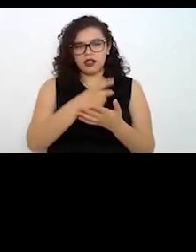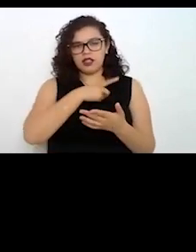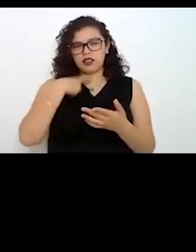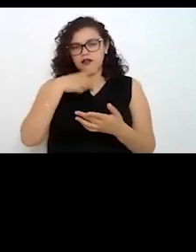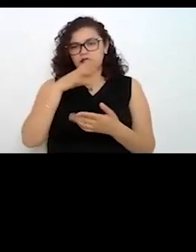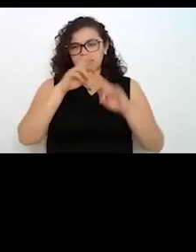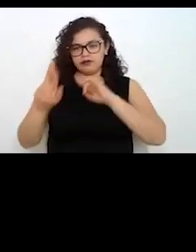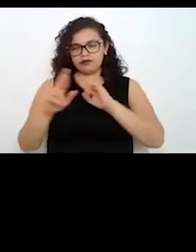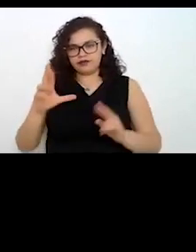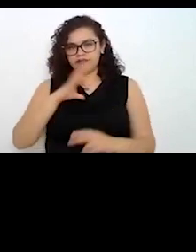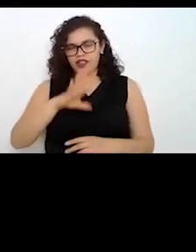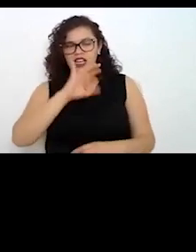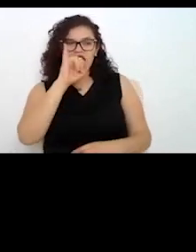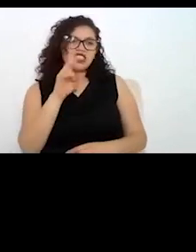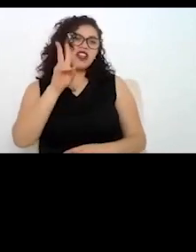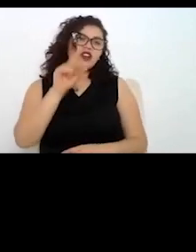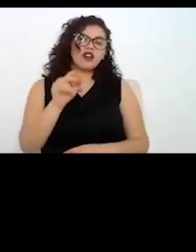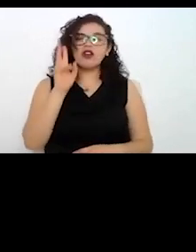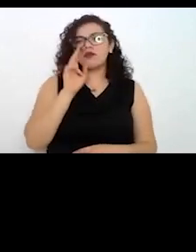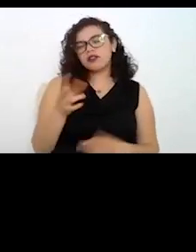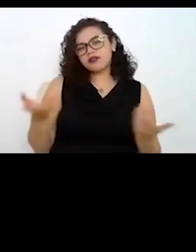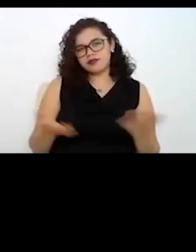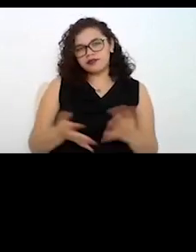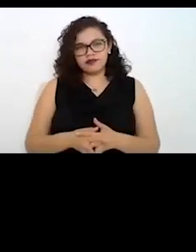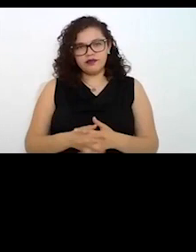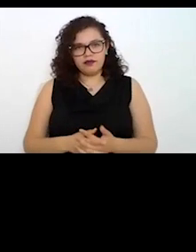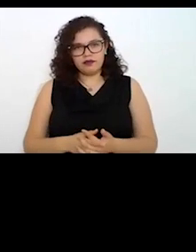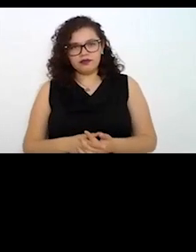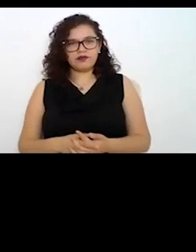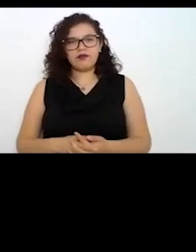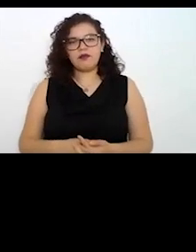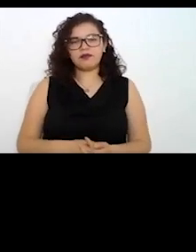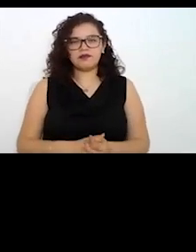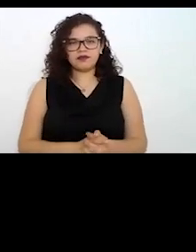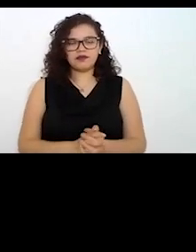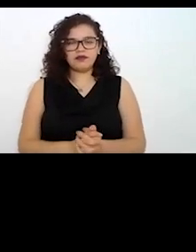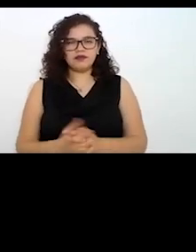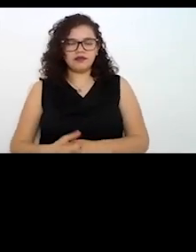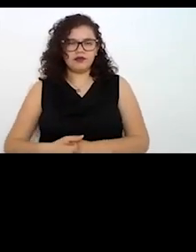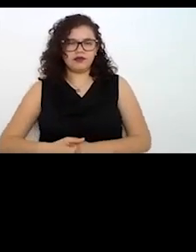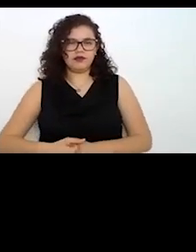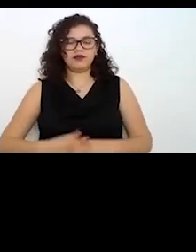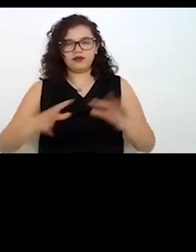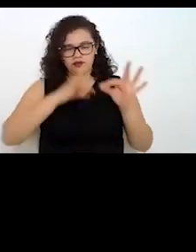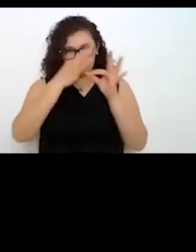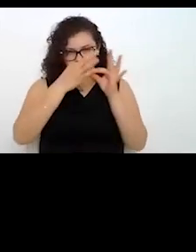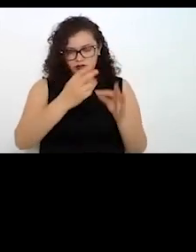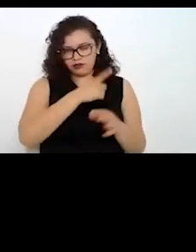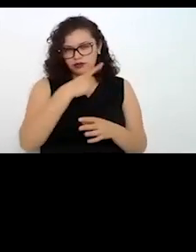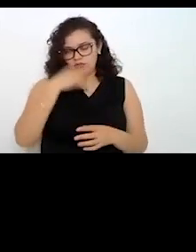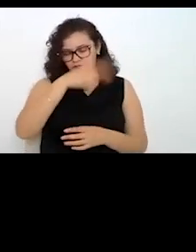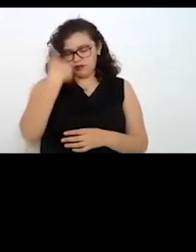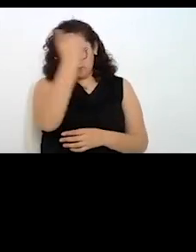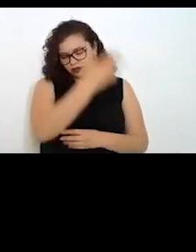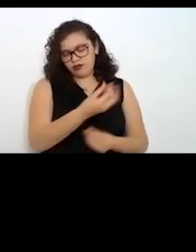reportarlo se percató o no se percató. Entonces, nuevamente, en estos casos puntuales, sí hay que analizarlo mucho. O